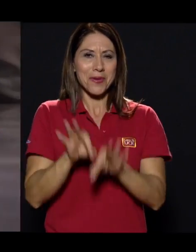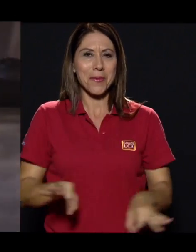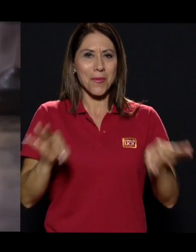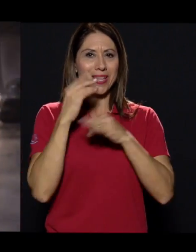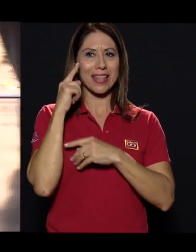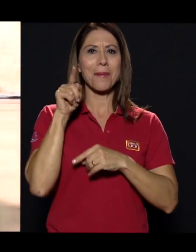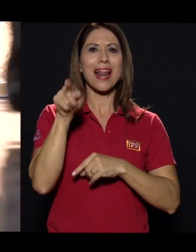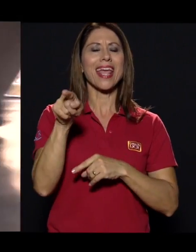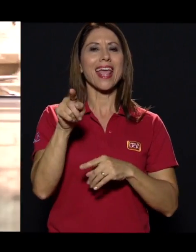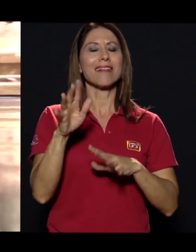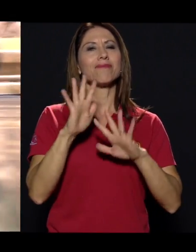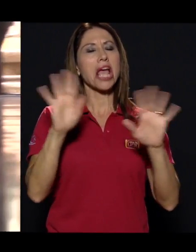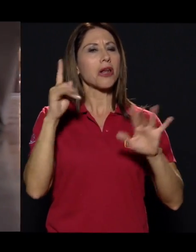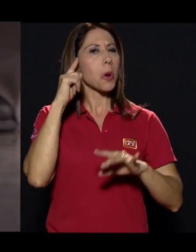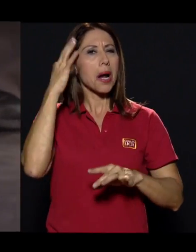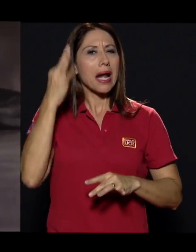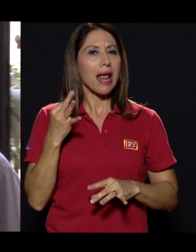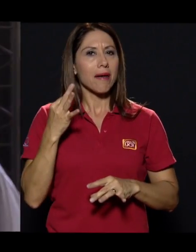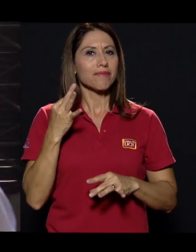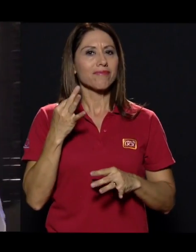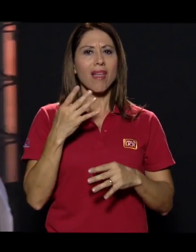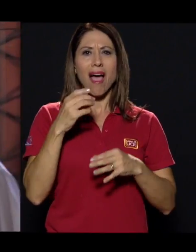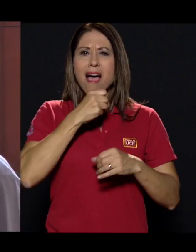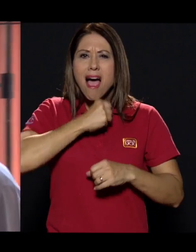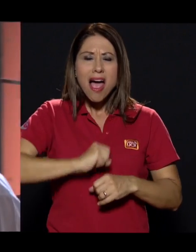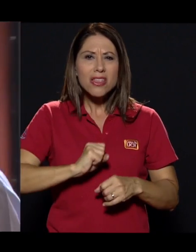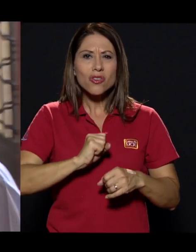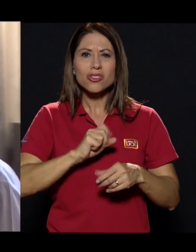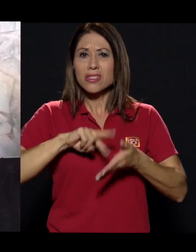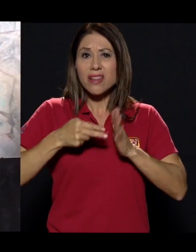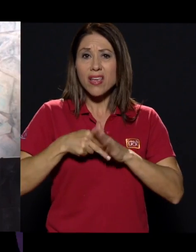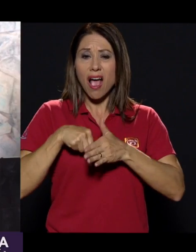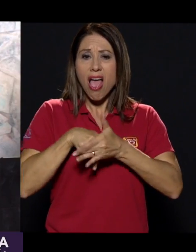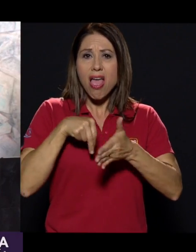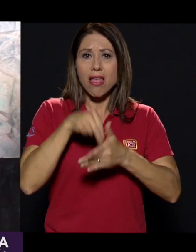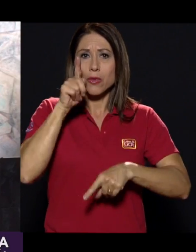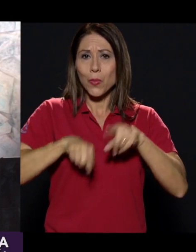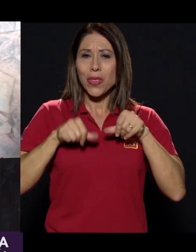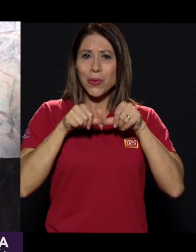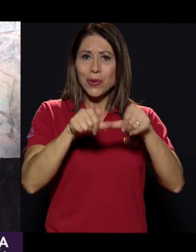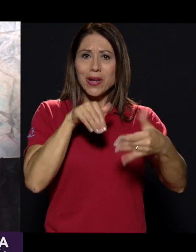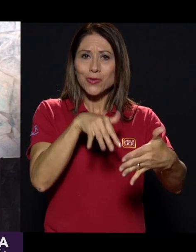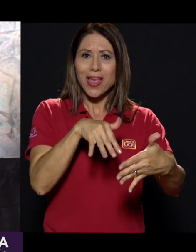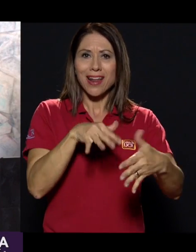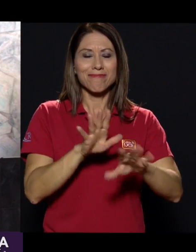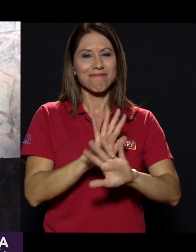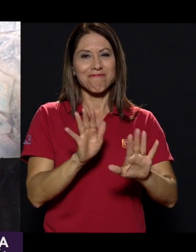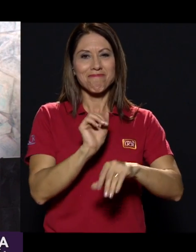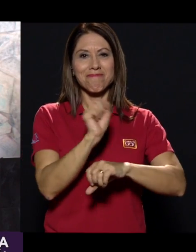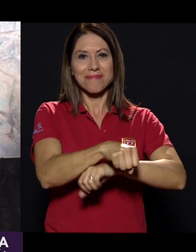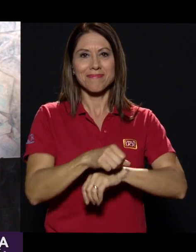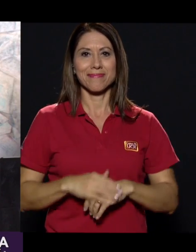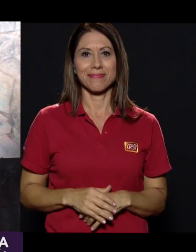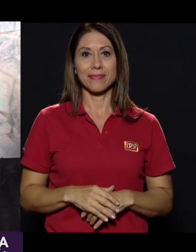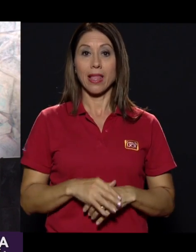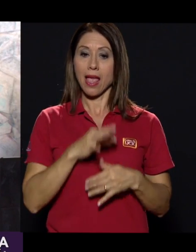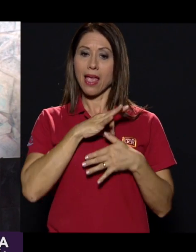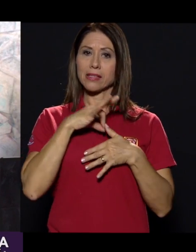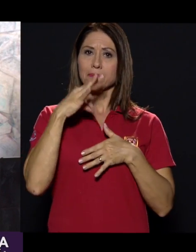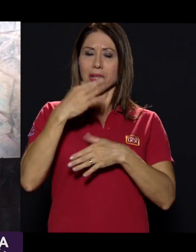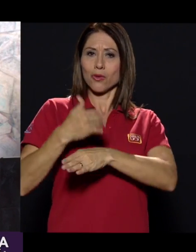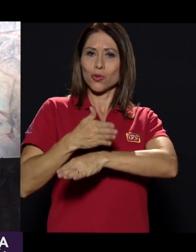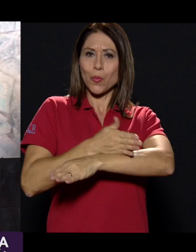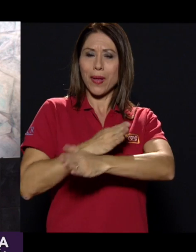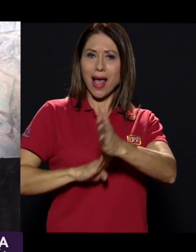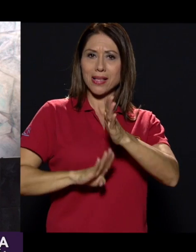Lester decidiera romper con la creencia que los años impiden volver a estudiar. Digamos, el espíritu de superación